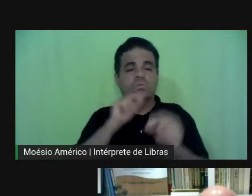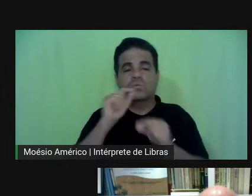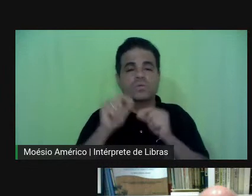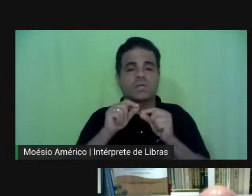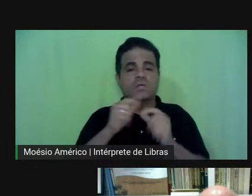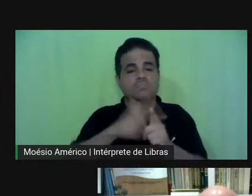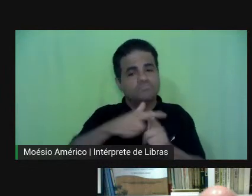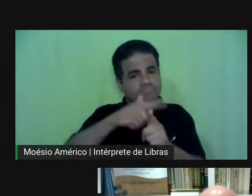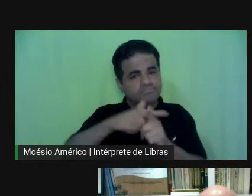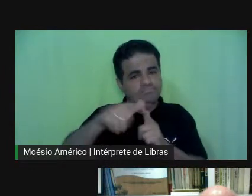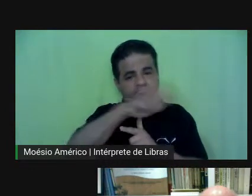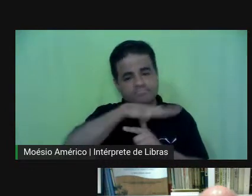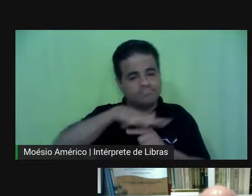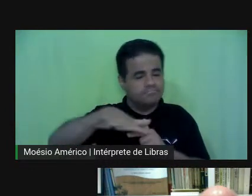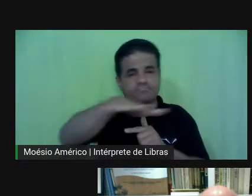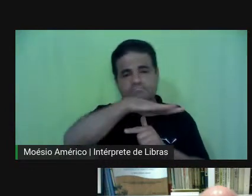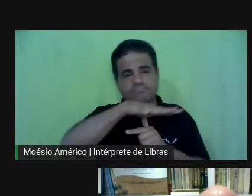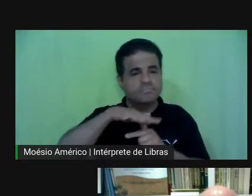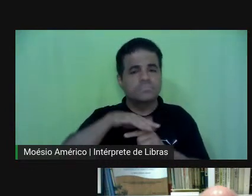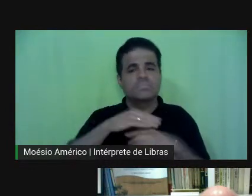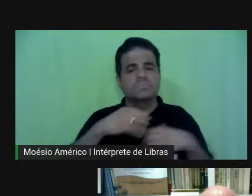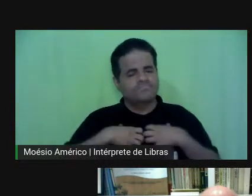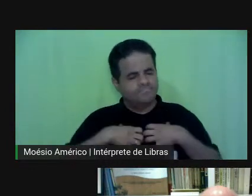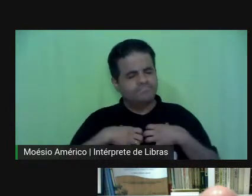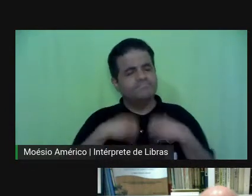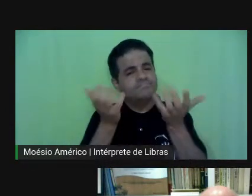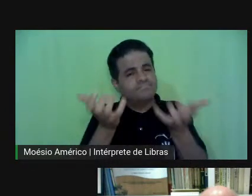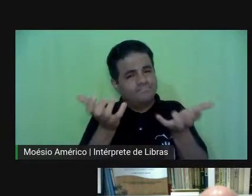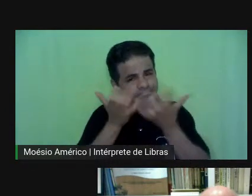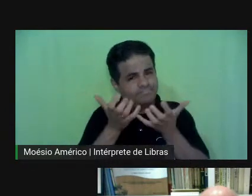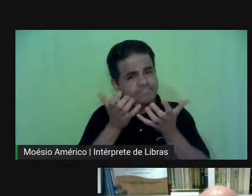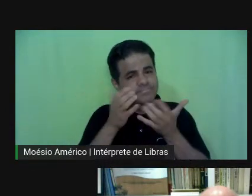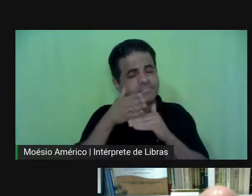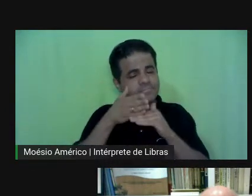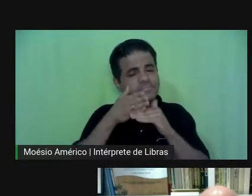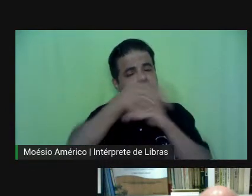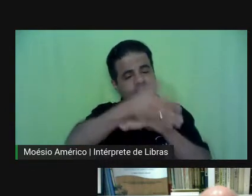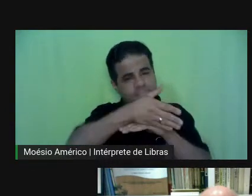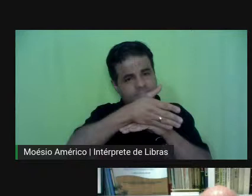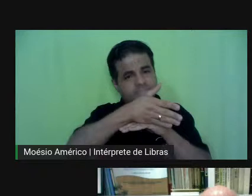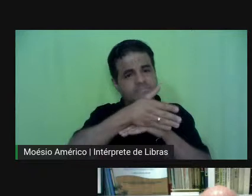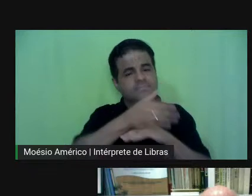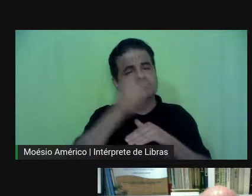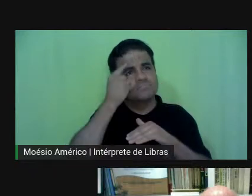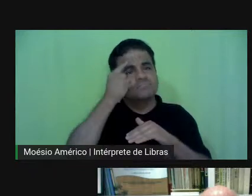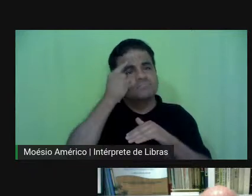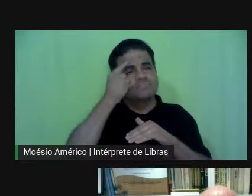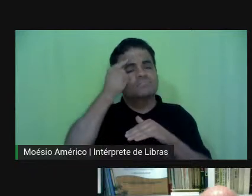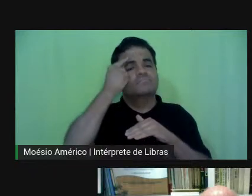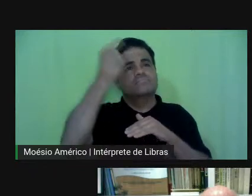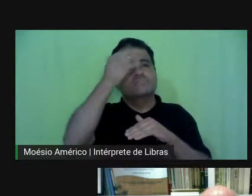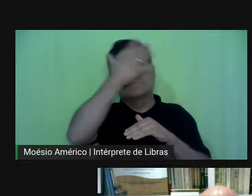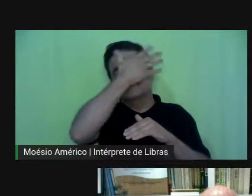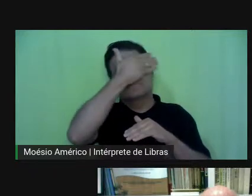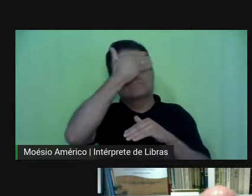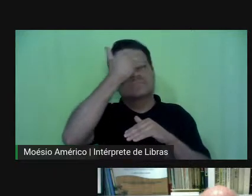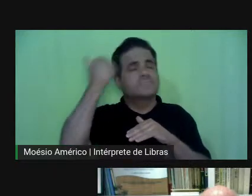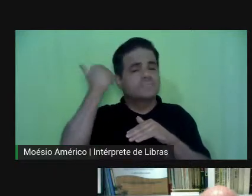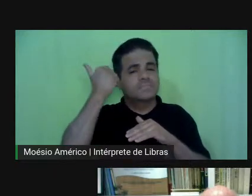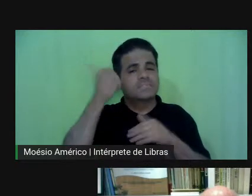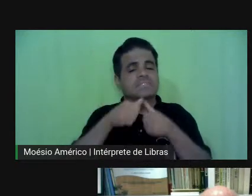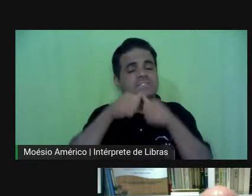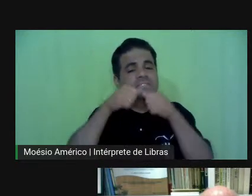problemática que no siempre queremos ir al cielo y nos deshacemos de estado